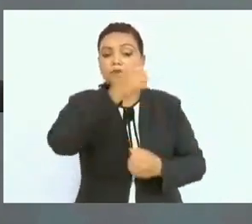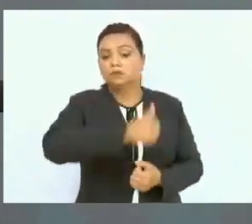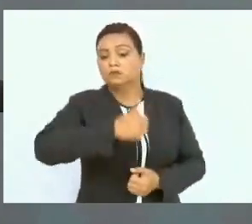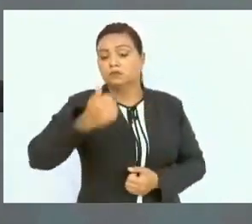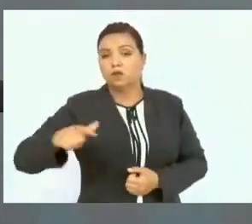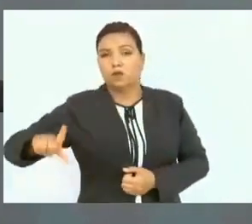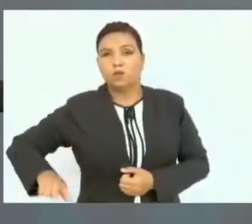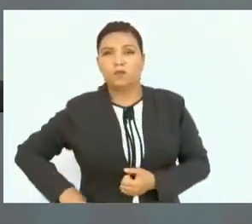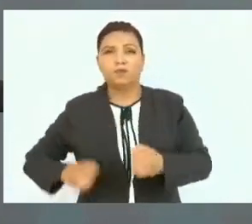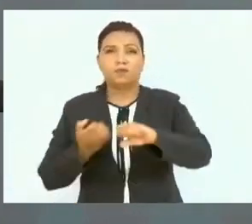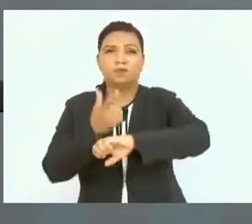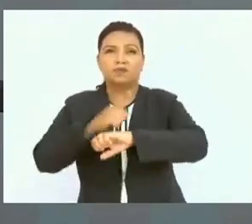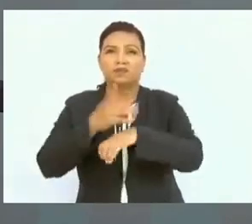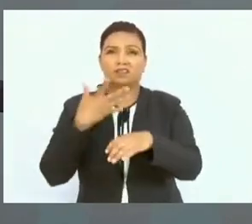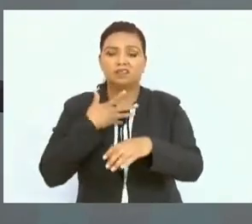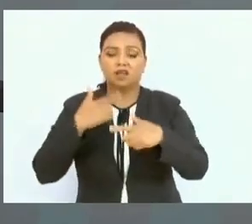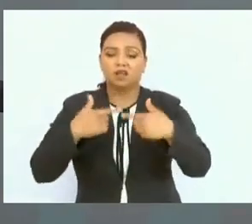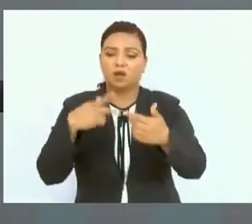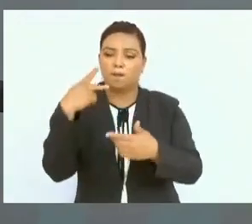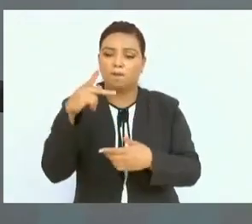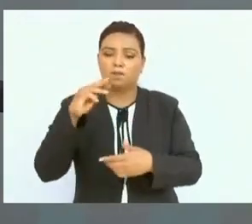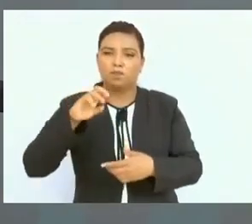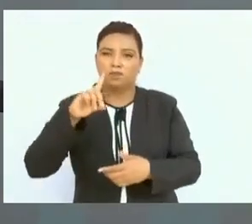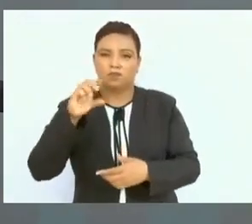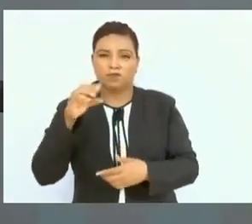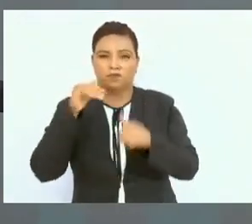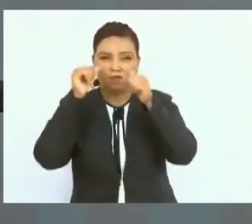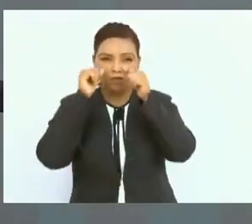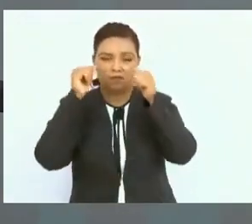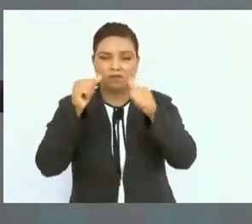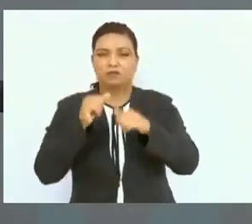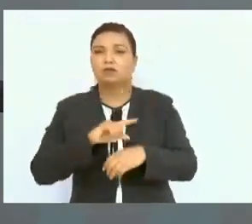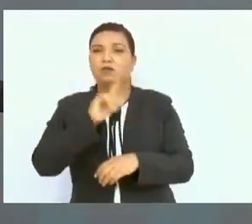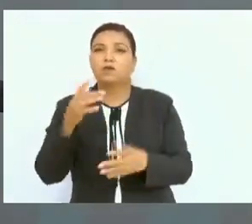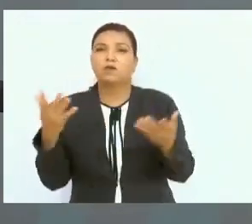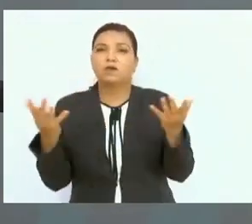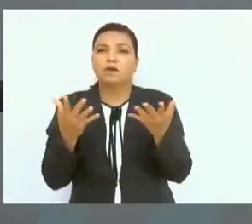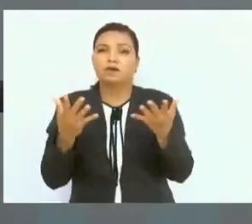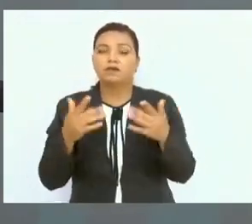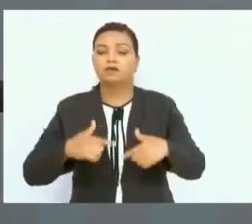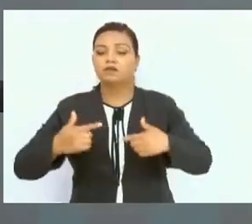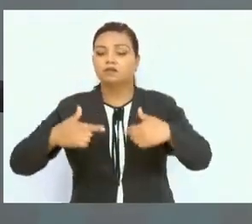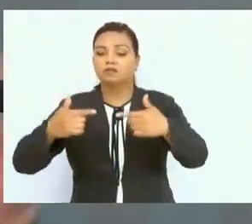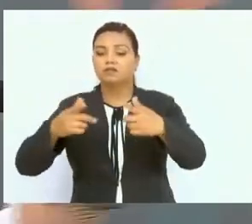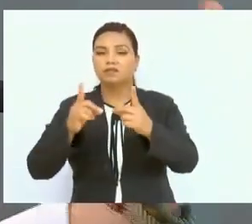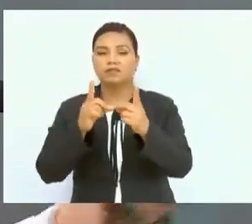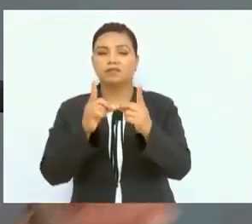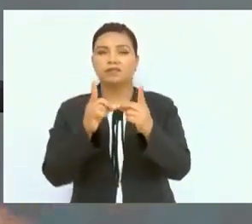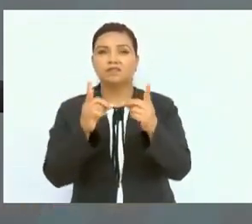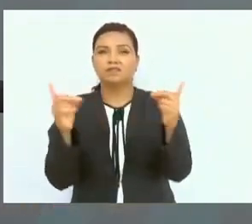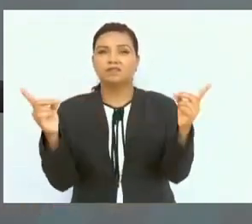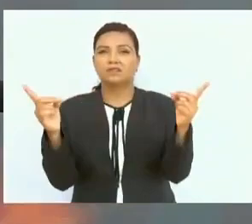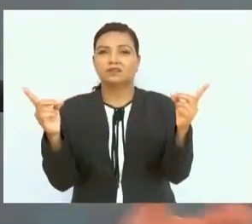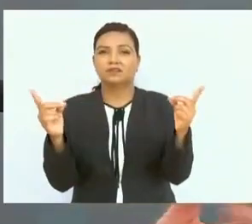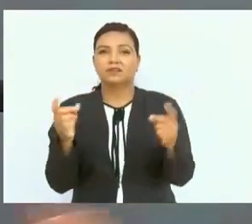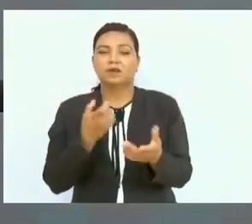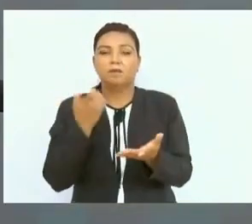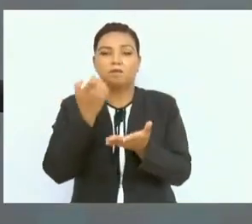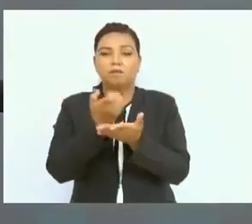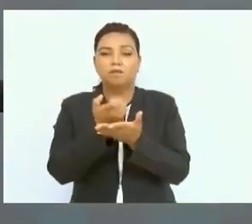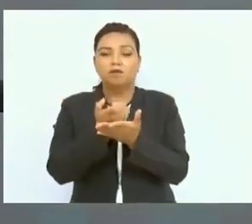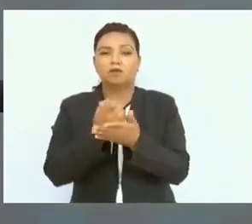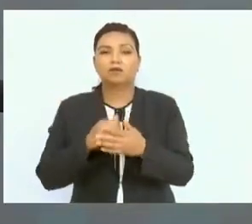gobierno estatal, empezó a generar su propio modelo de atención. Se empezaron a generar diferentes tabuladores, diferentes salarios